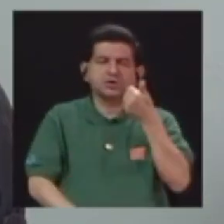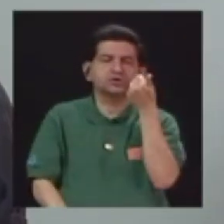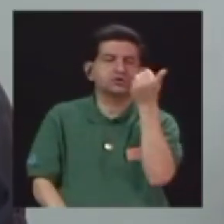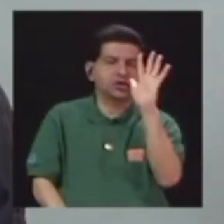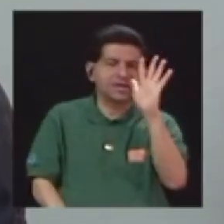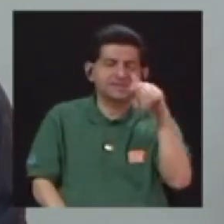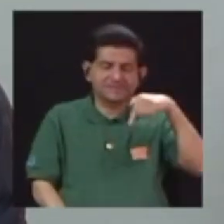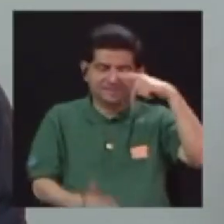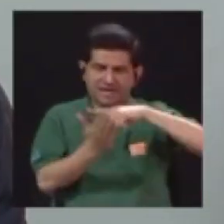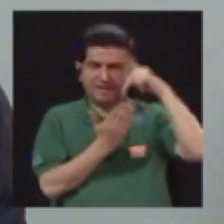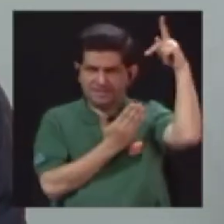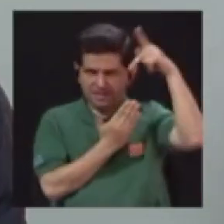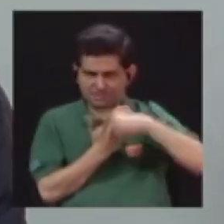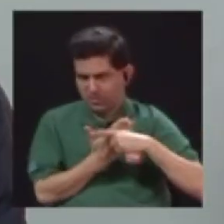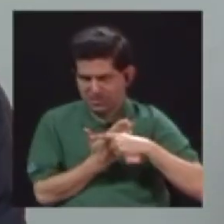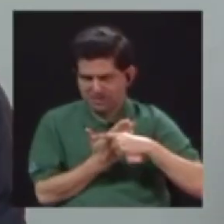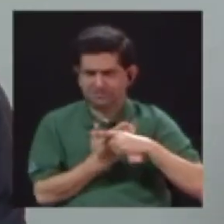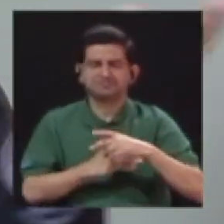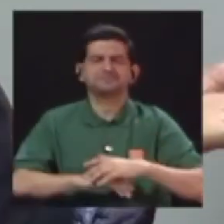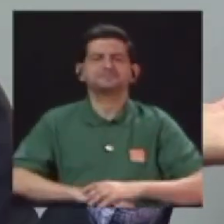15 de este programa,